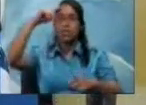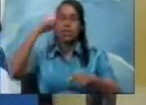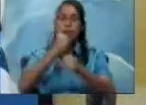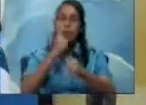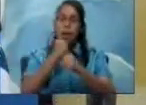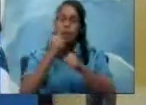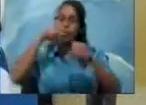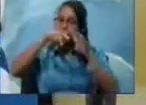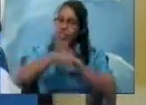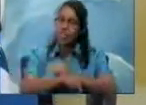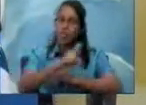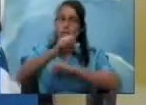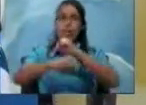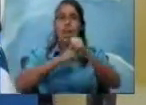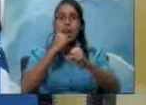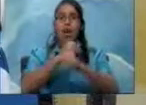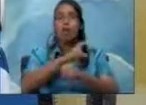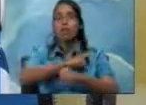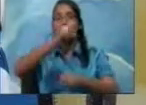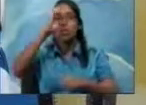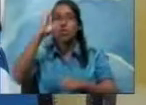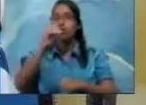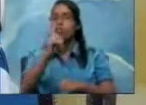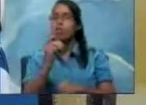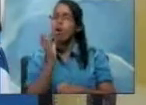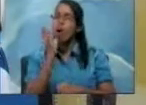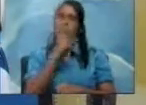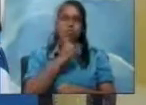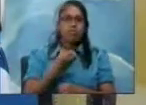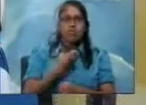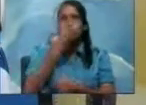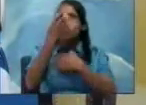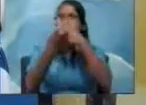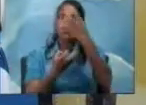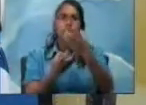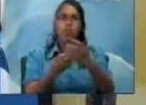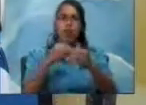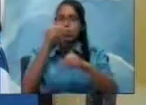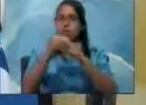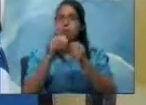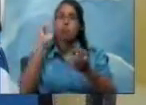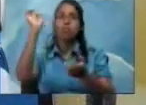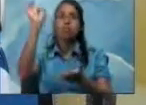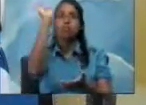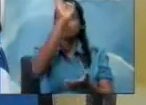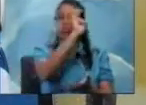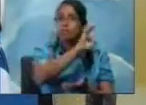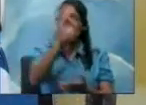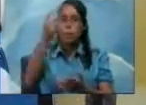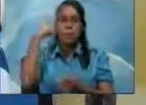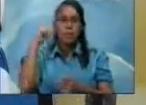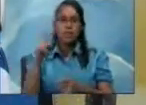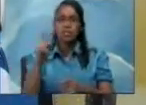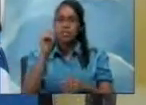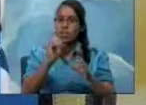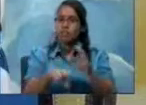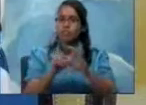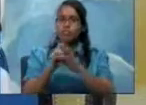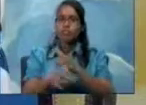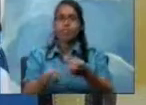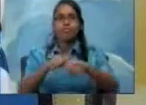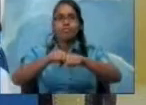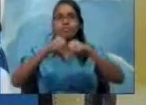obra del Señor no es fructífera hacemos campaña y parece que estamos cosechando en en sacos